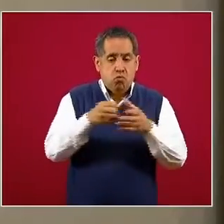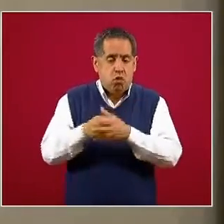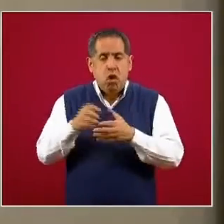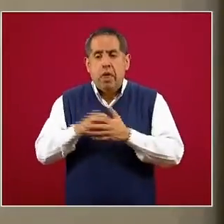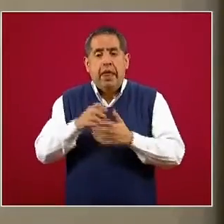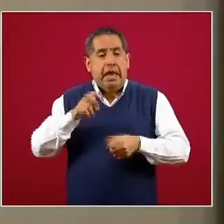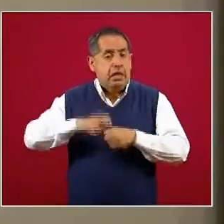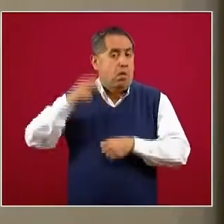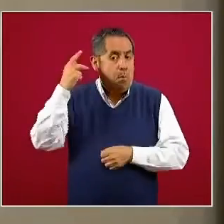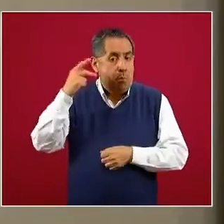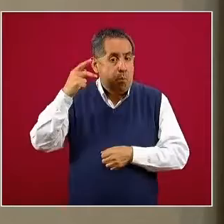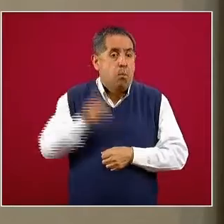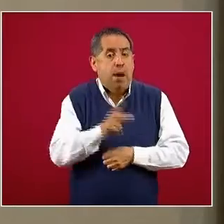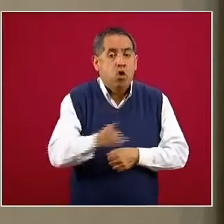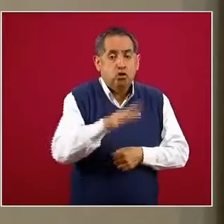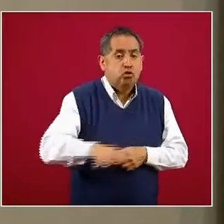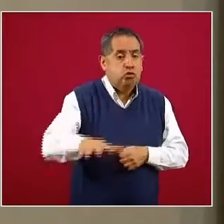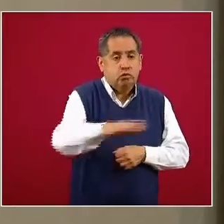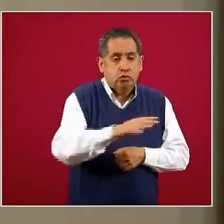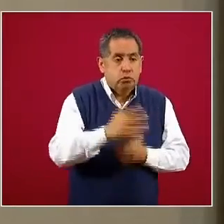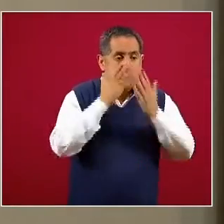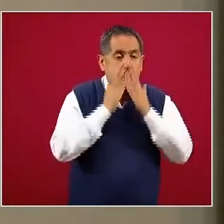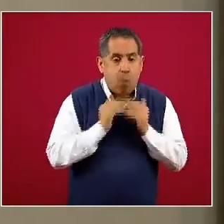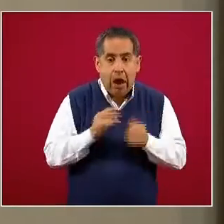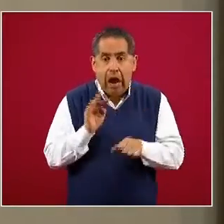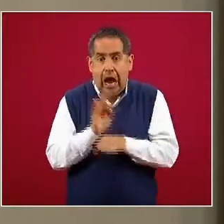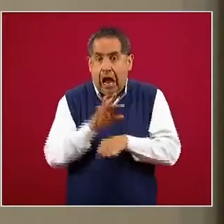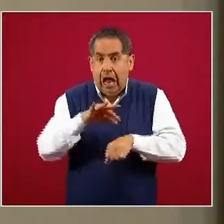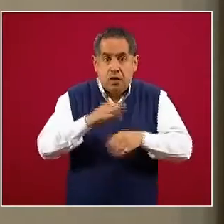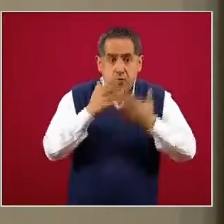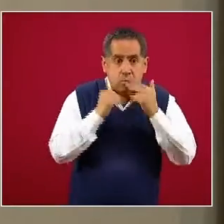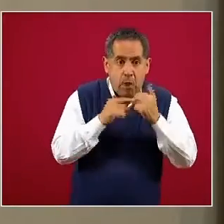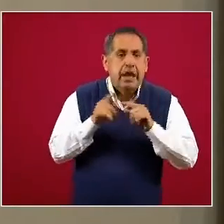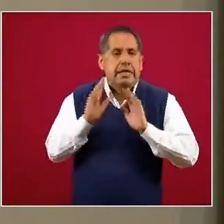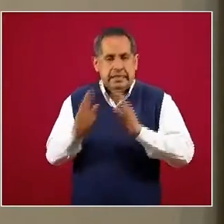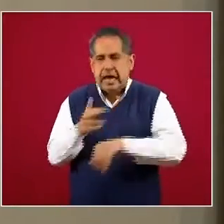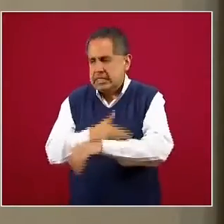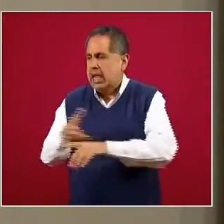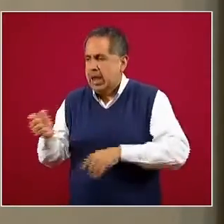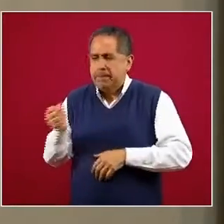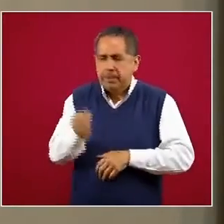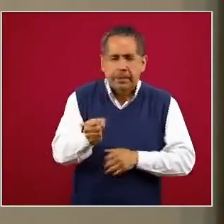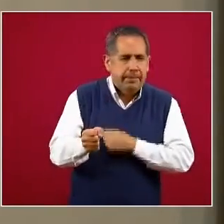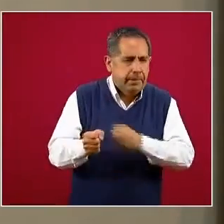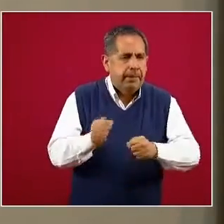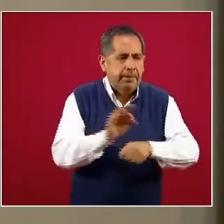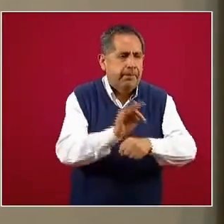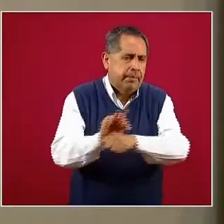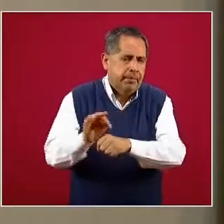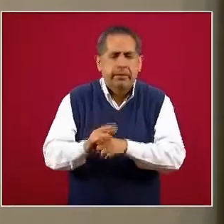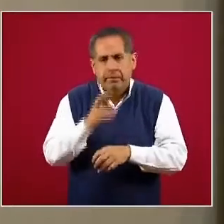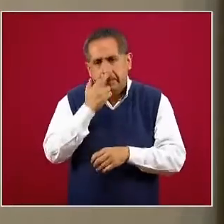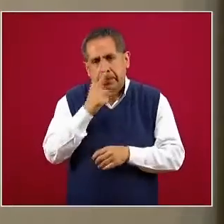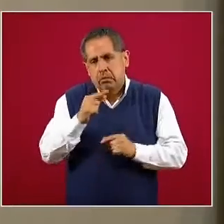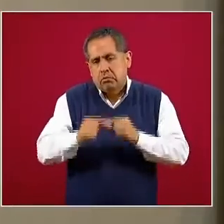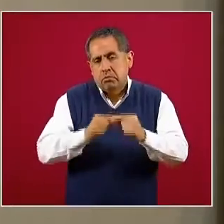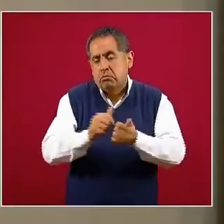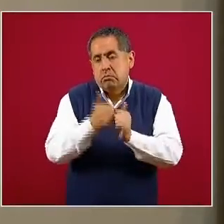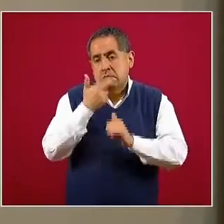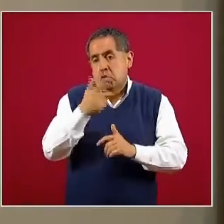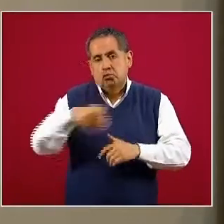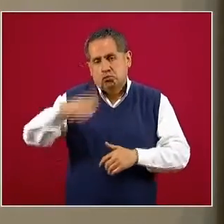salud comunitaria, sino fomentar la recuperación de la memoria alimentaria, de las tradiciones de